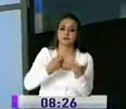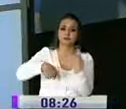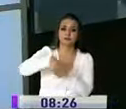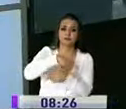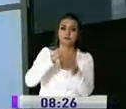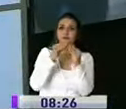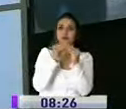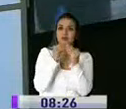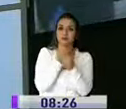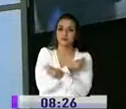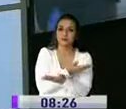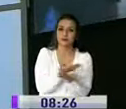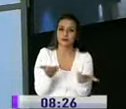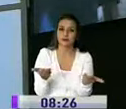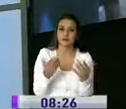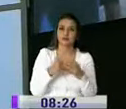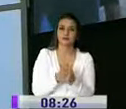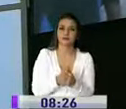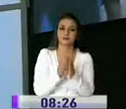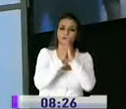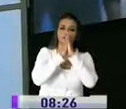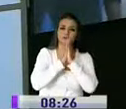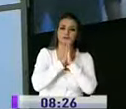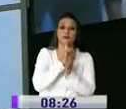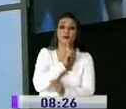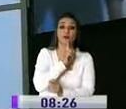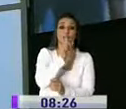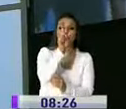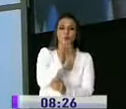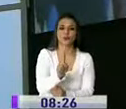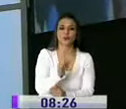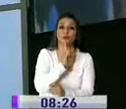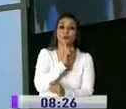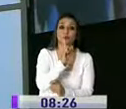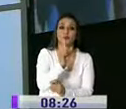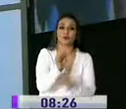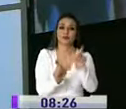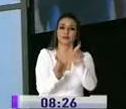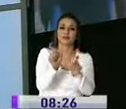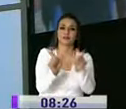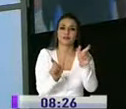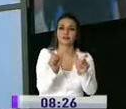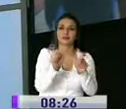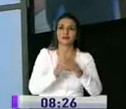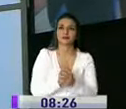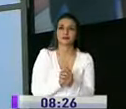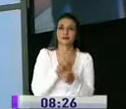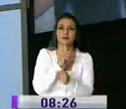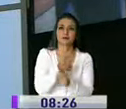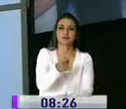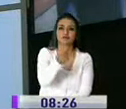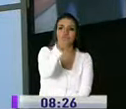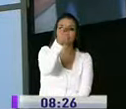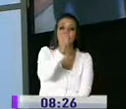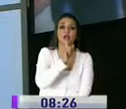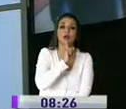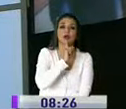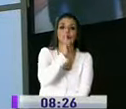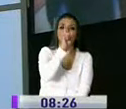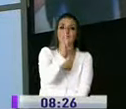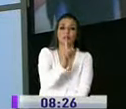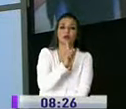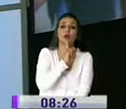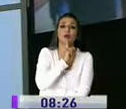a estudios y unas cuantas plegarias y una veladora para nuestros vecinos y vecinas. Usted lo ha dicho, madre querida.